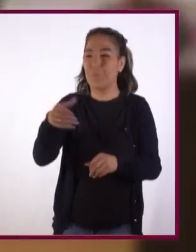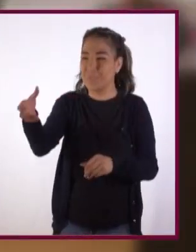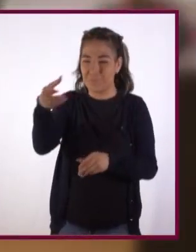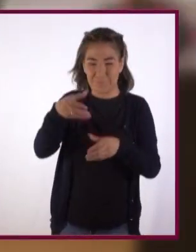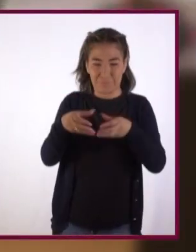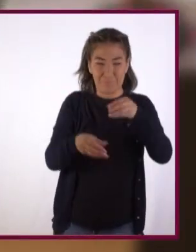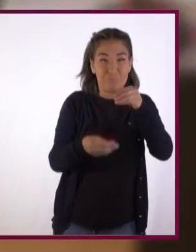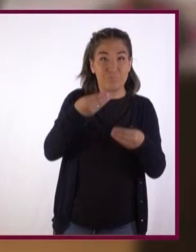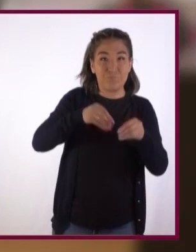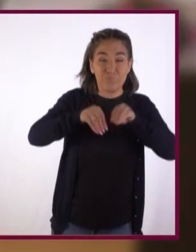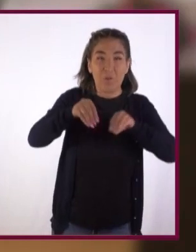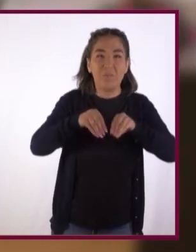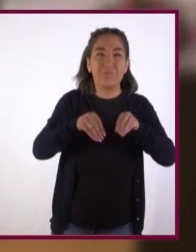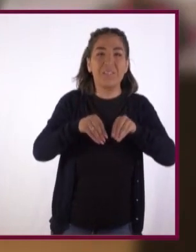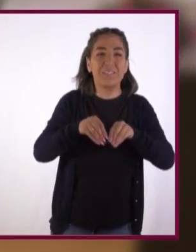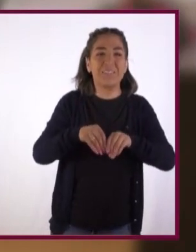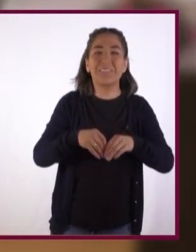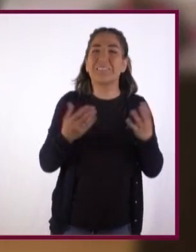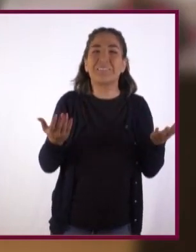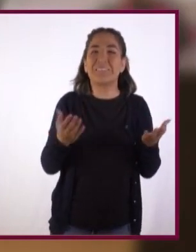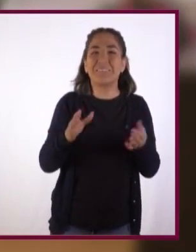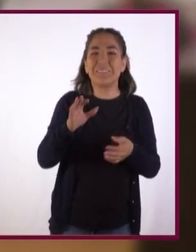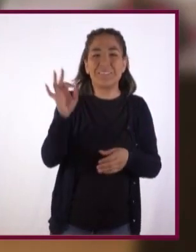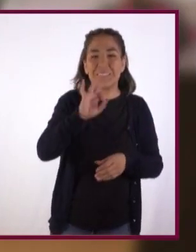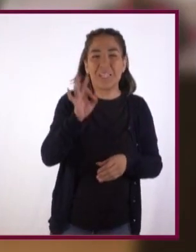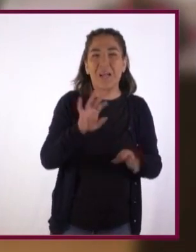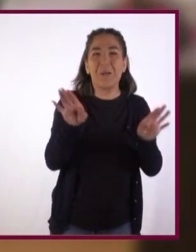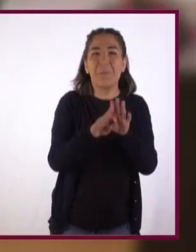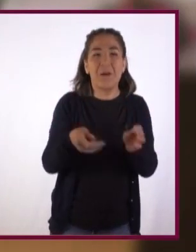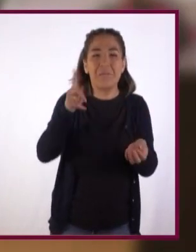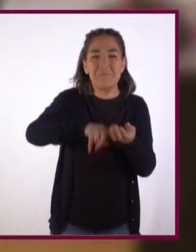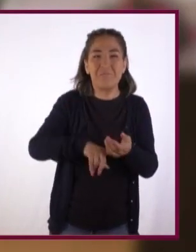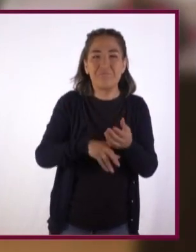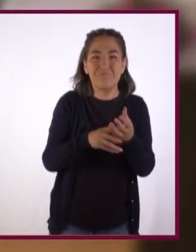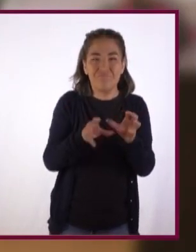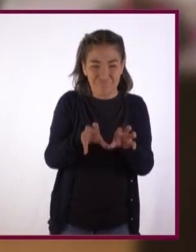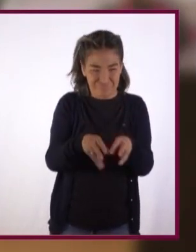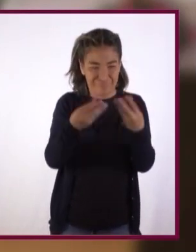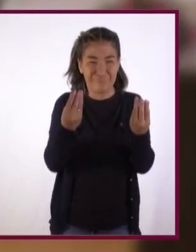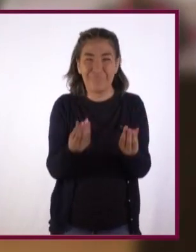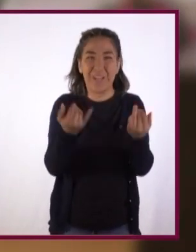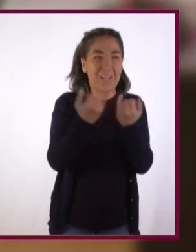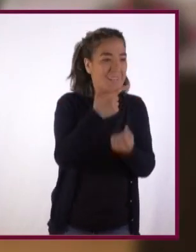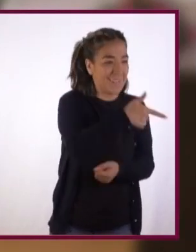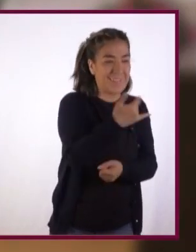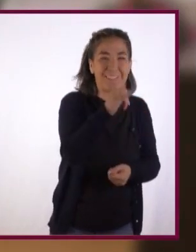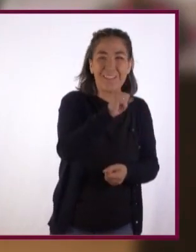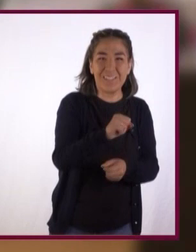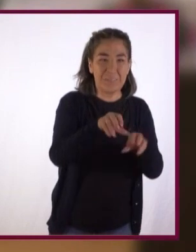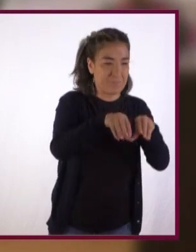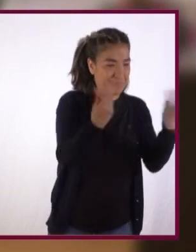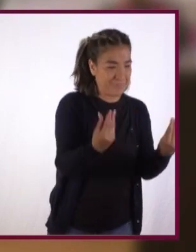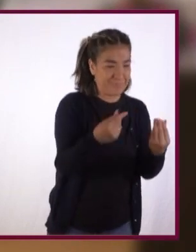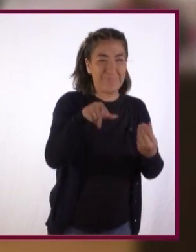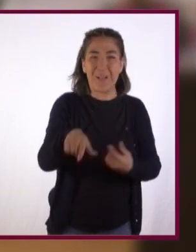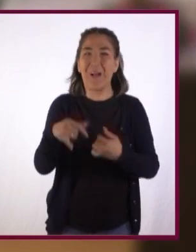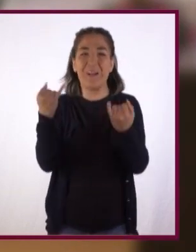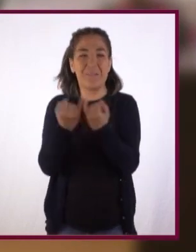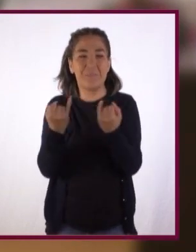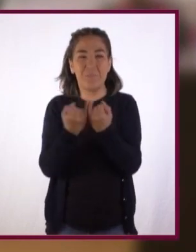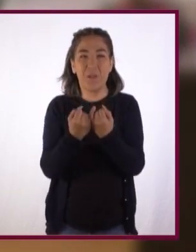quiero flexionar, es probable que me quede con 2 pedazos de plástico en la mano, como me quedaba con 2 pedazos de gis en la